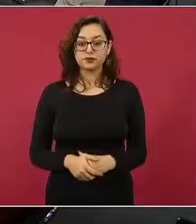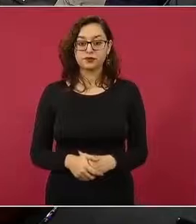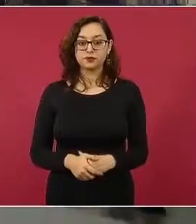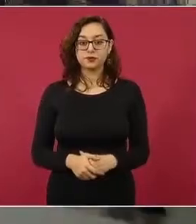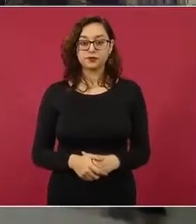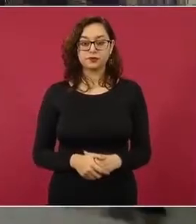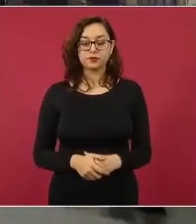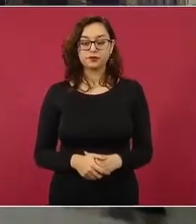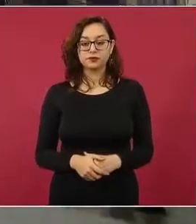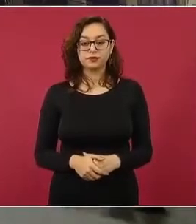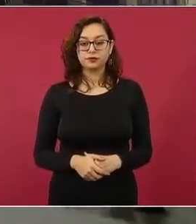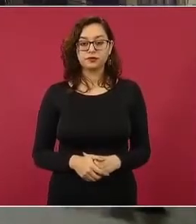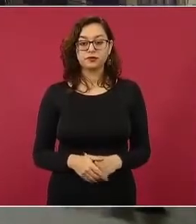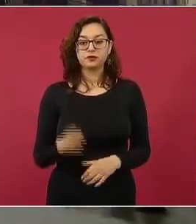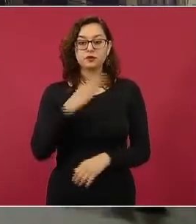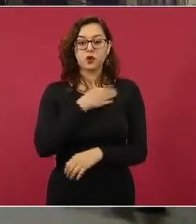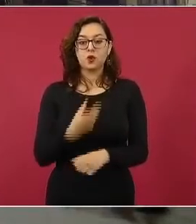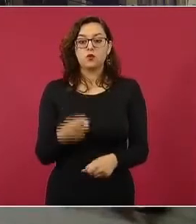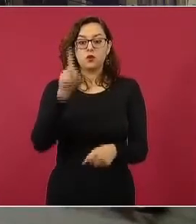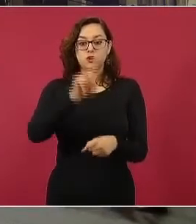sí, en la Alianza del Pacífico,